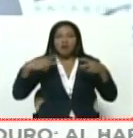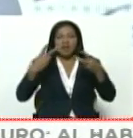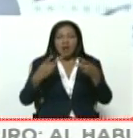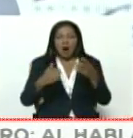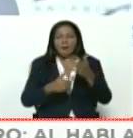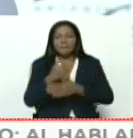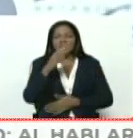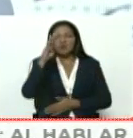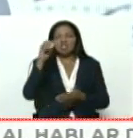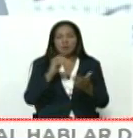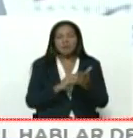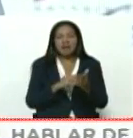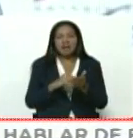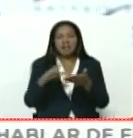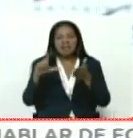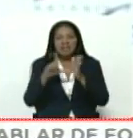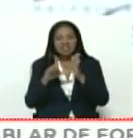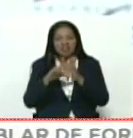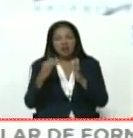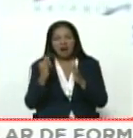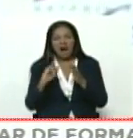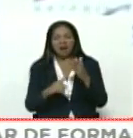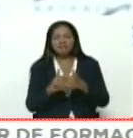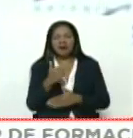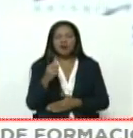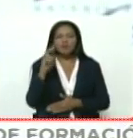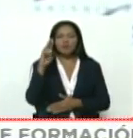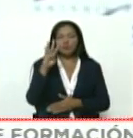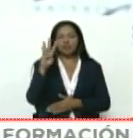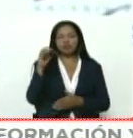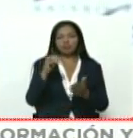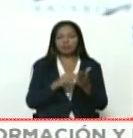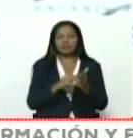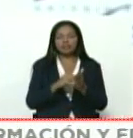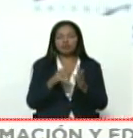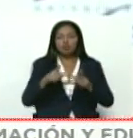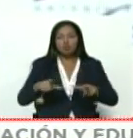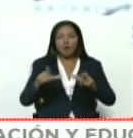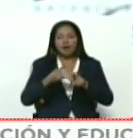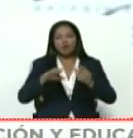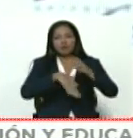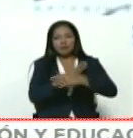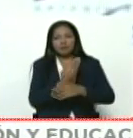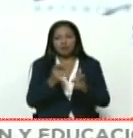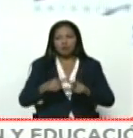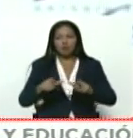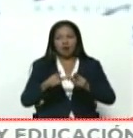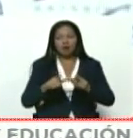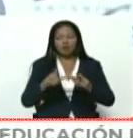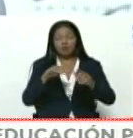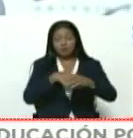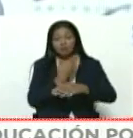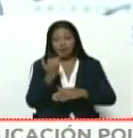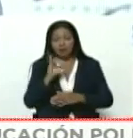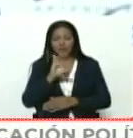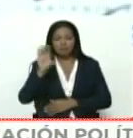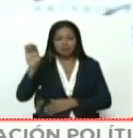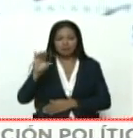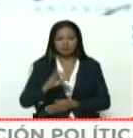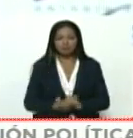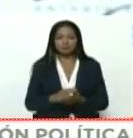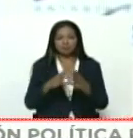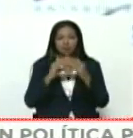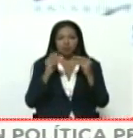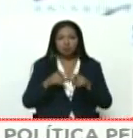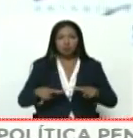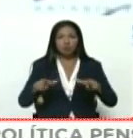más de 4.000 liceos que tenemos y en las más de 1.500 aldeas universitarias y espacios universitarios que hay en todo el país. En todos los espacios donde